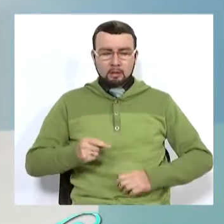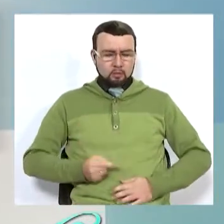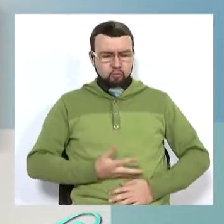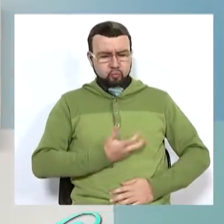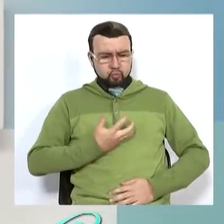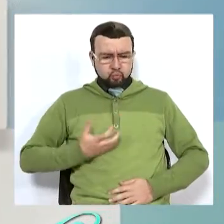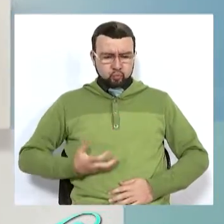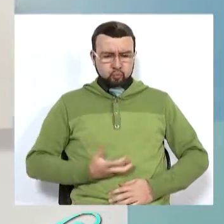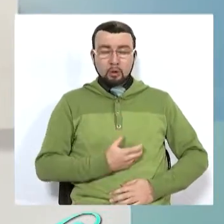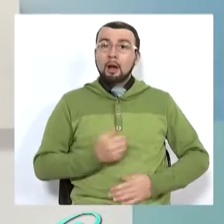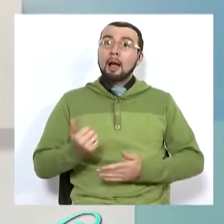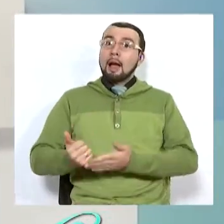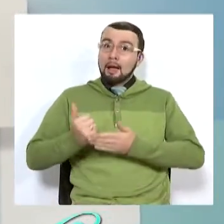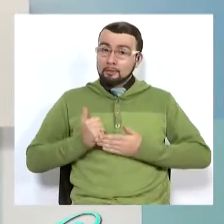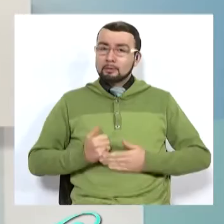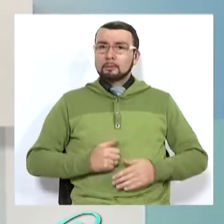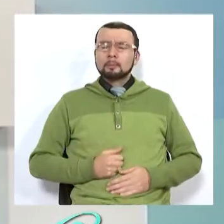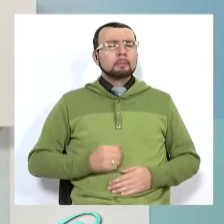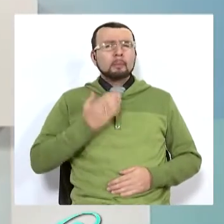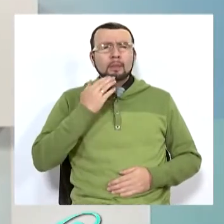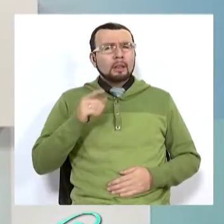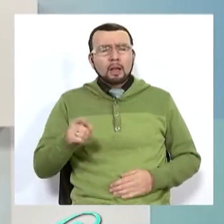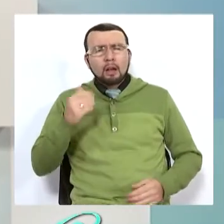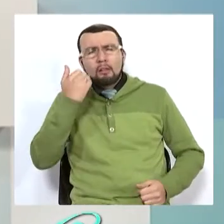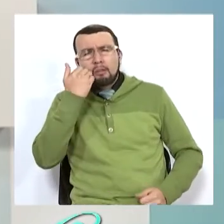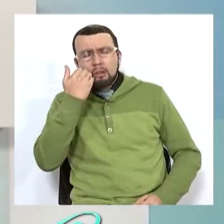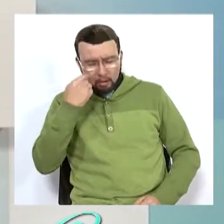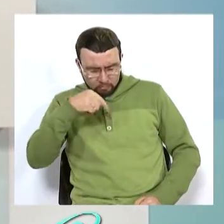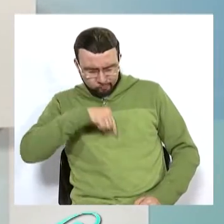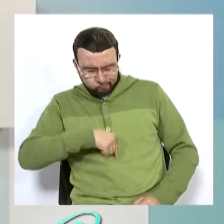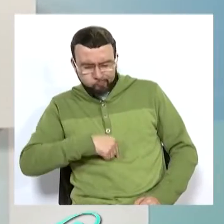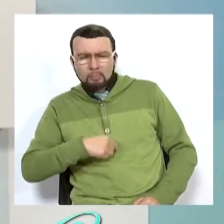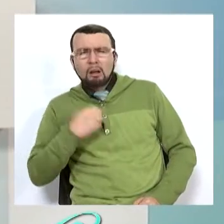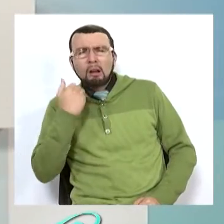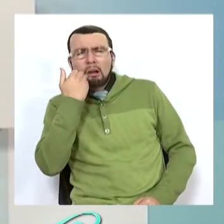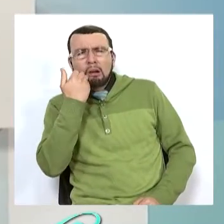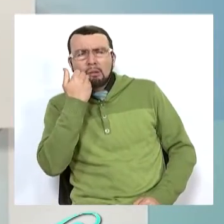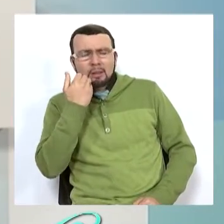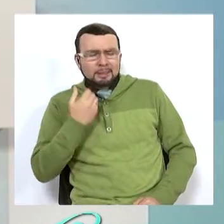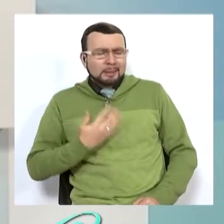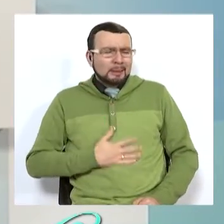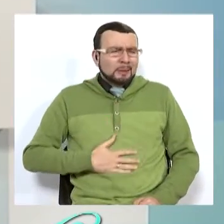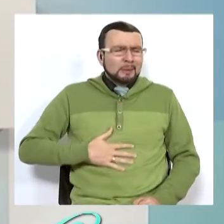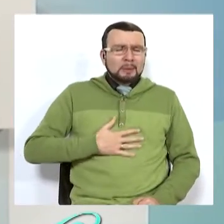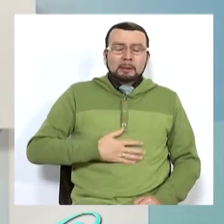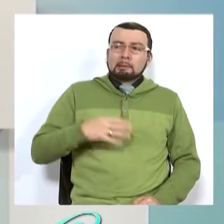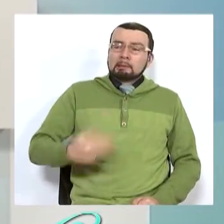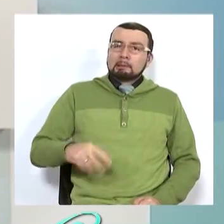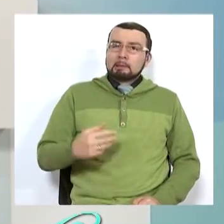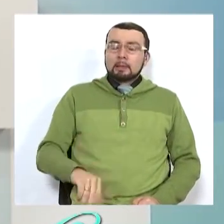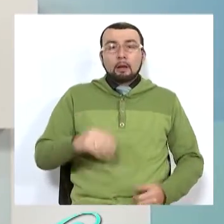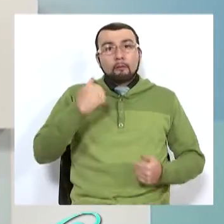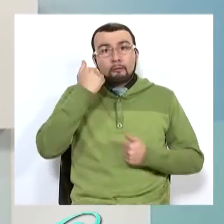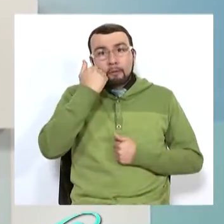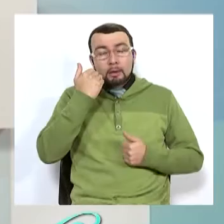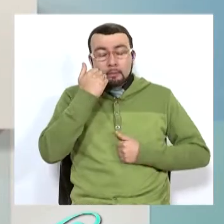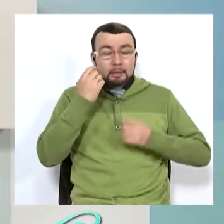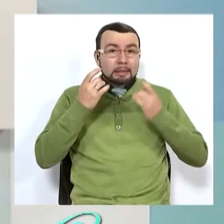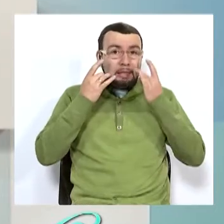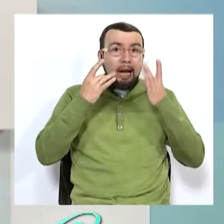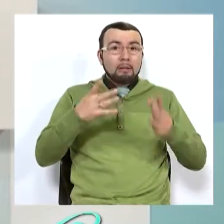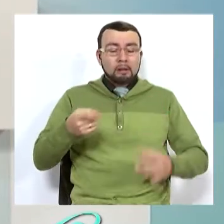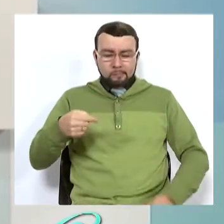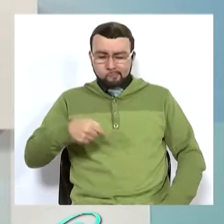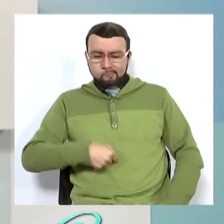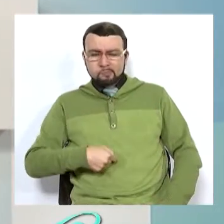¿Sabe que hay una patología intestinal que nos causa muchísimo problema y yo considero que es una de las enfermedades más graves que